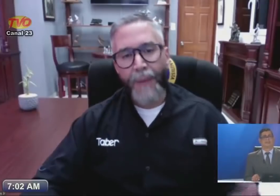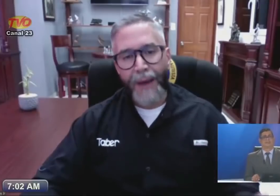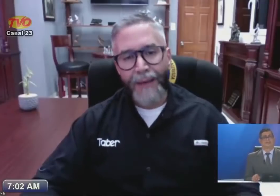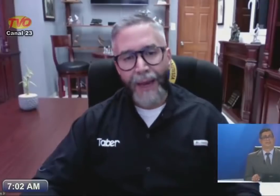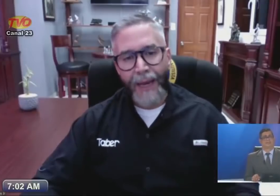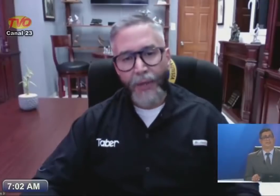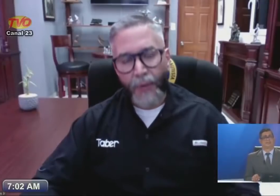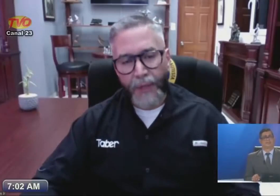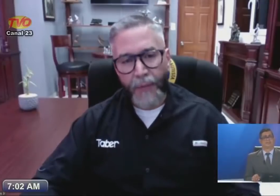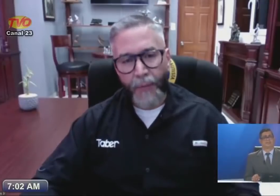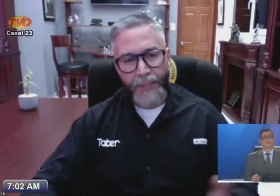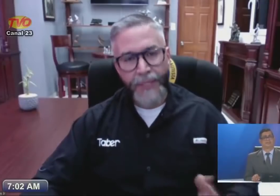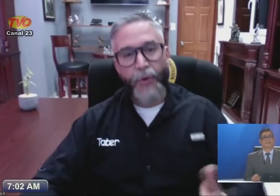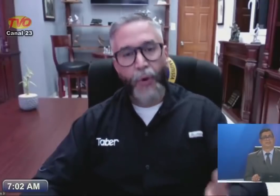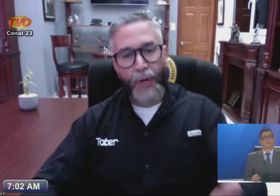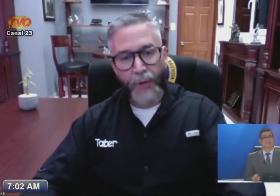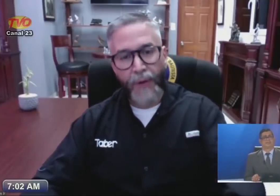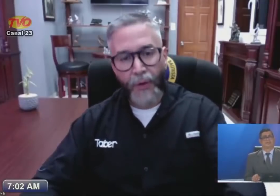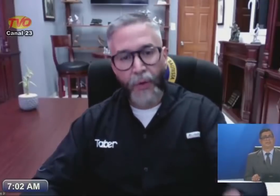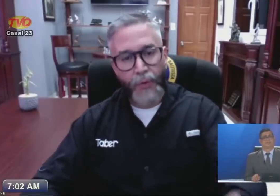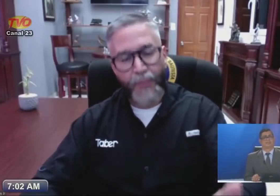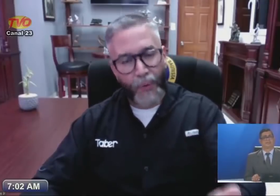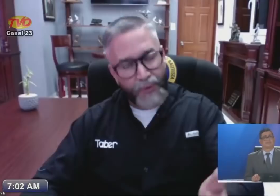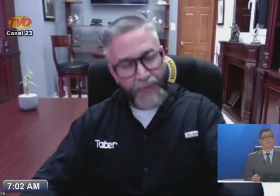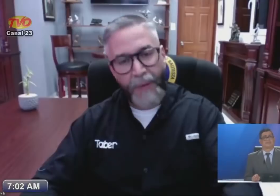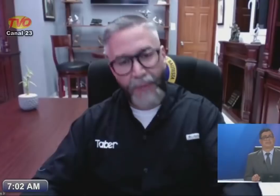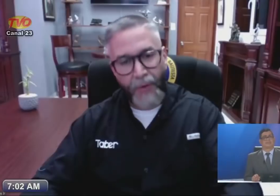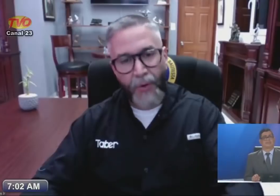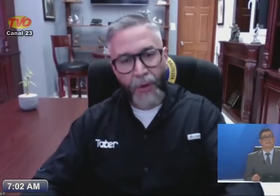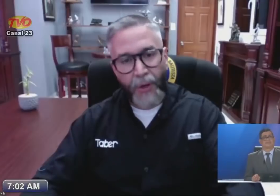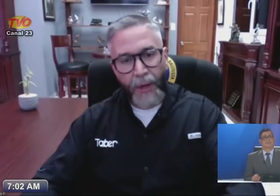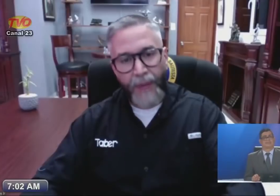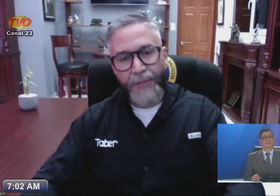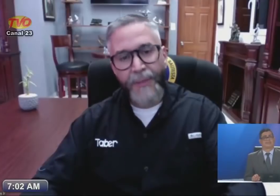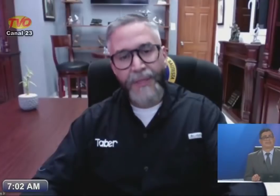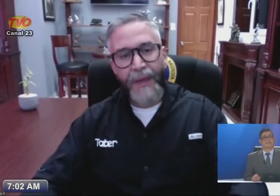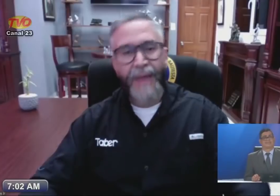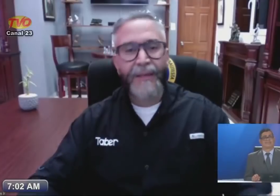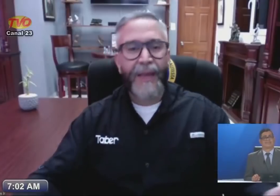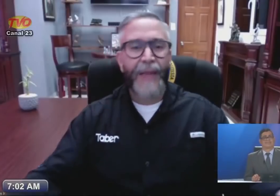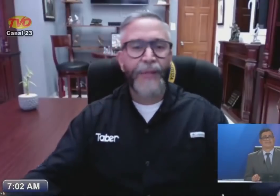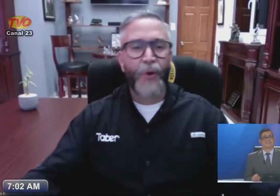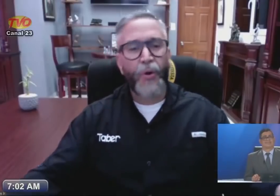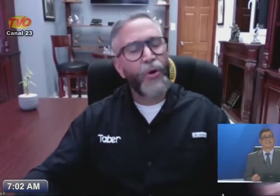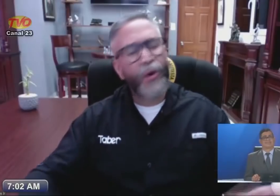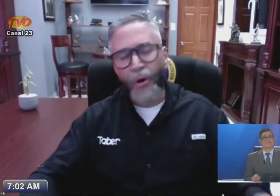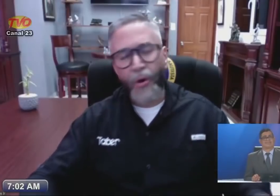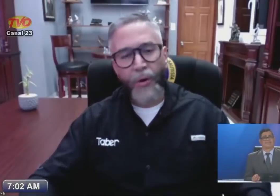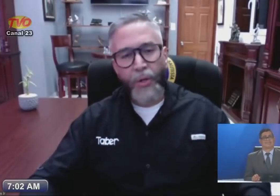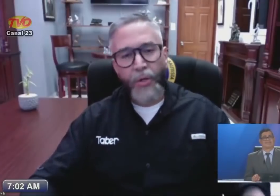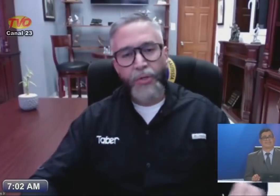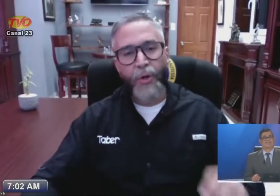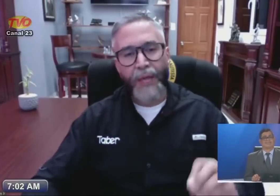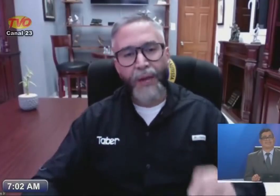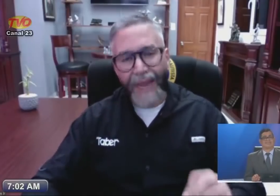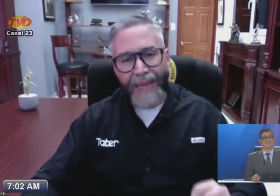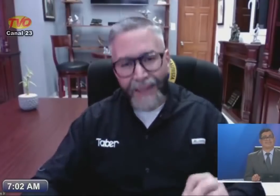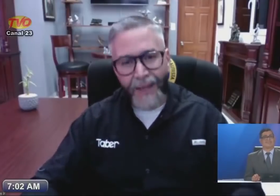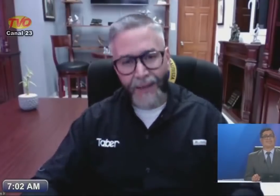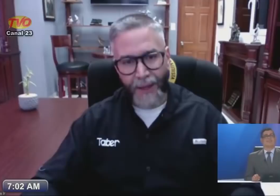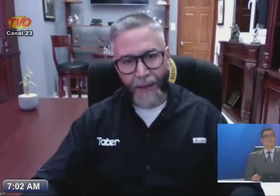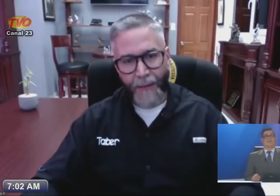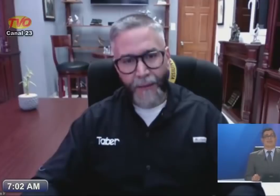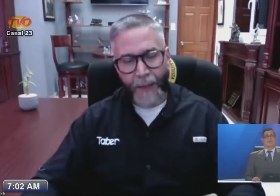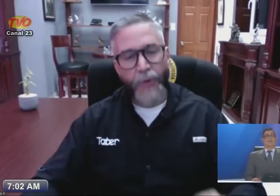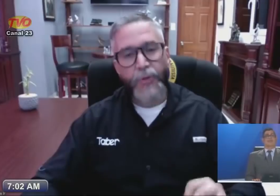ando como una magdalena todo el tiempo diciendo lo que estoy hablando con usted porque usted es mi amigo entonces ha sido y éste que yo sólo quiero que